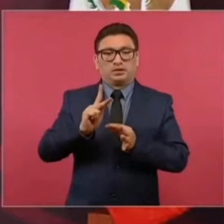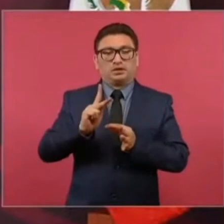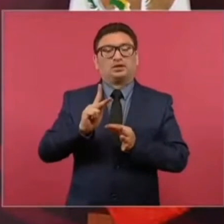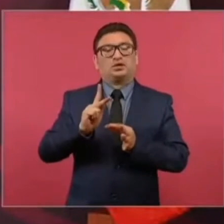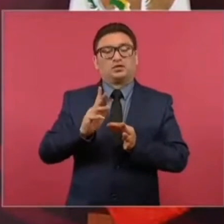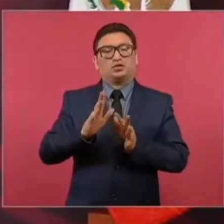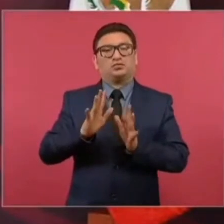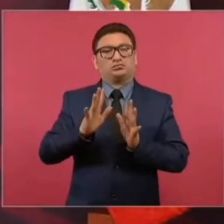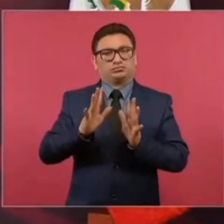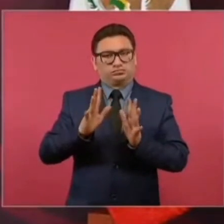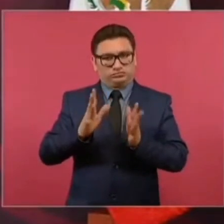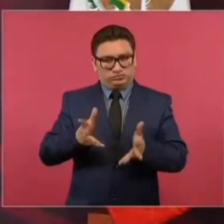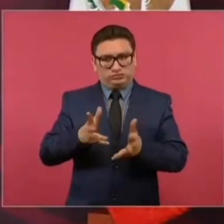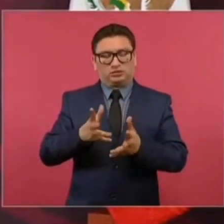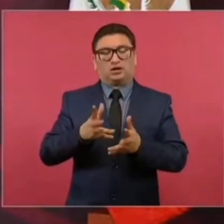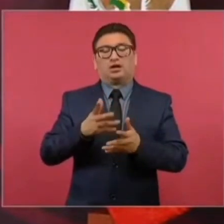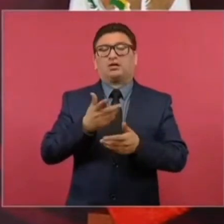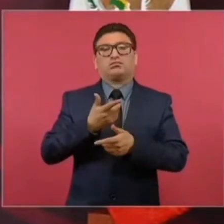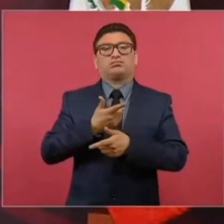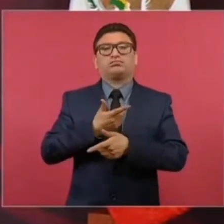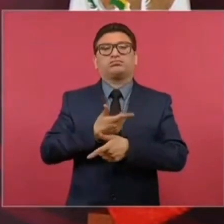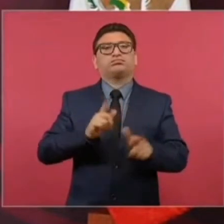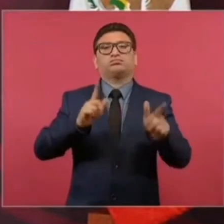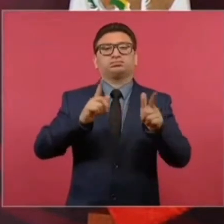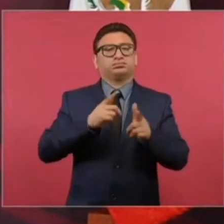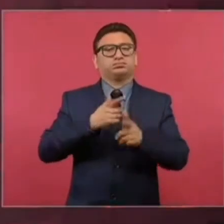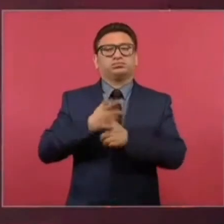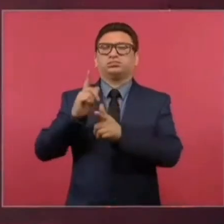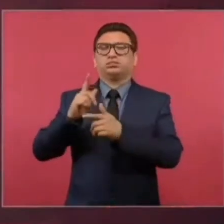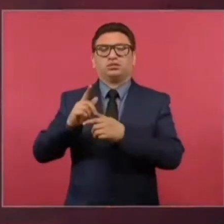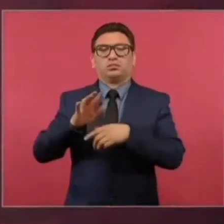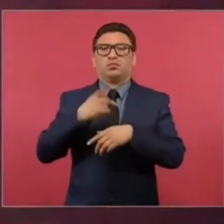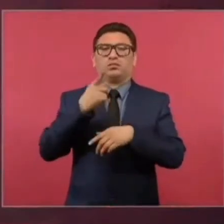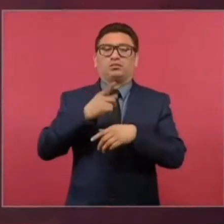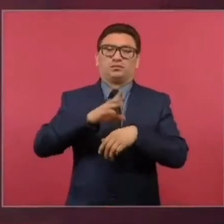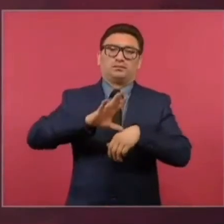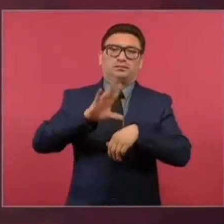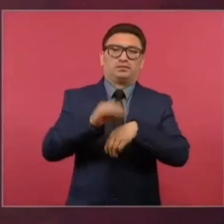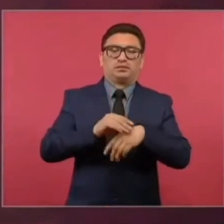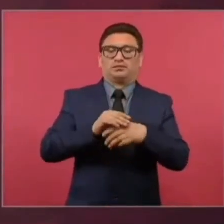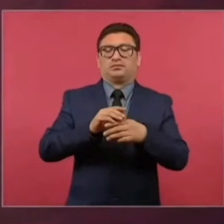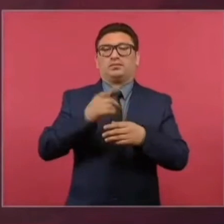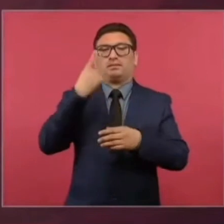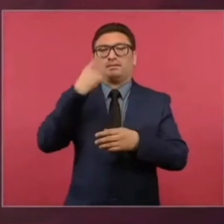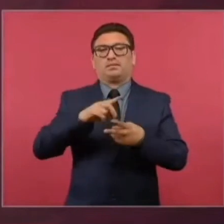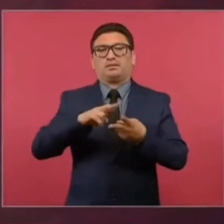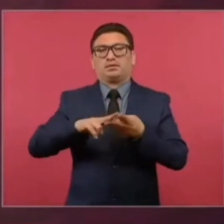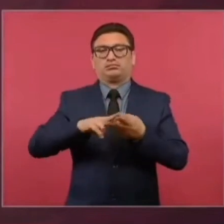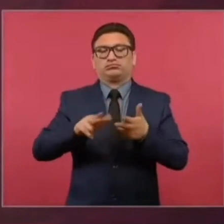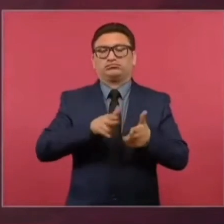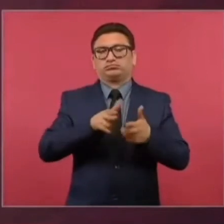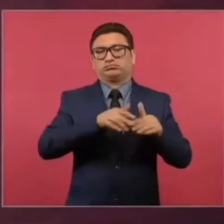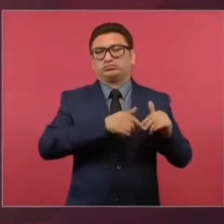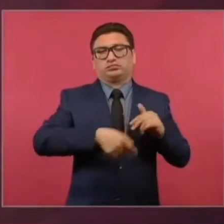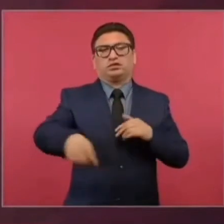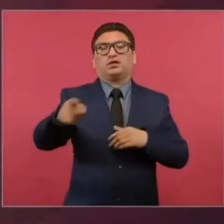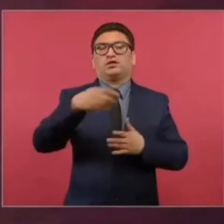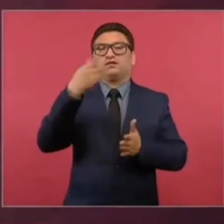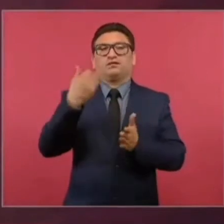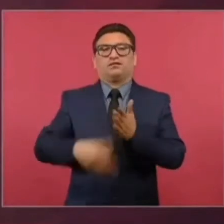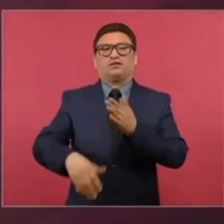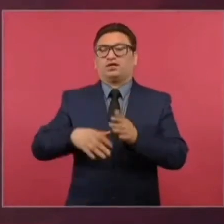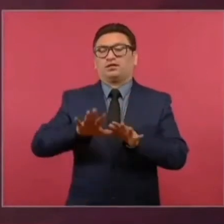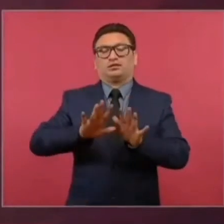afortunadamente ya se liberaron los derechos de vía. Ya lo que hace falta